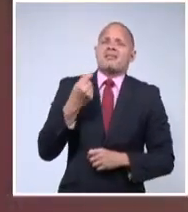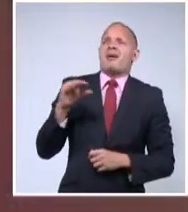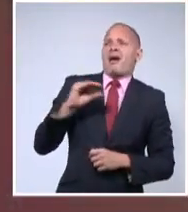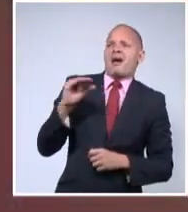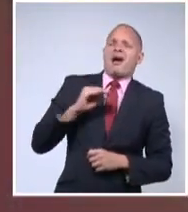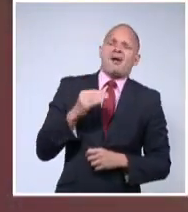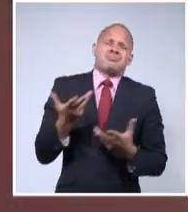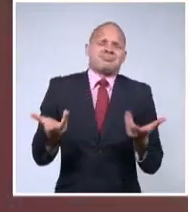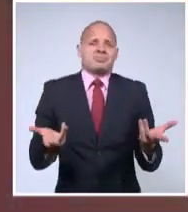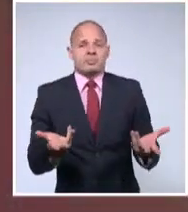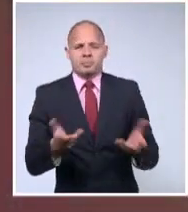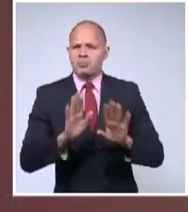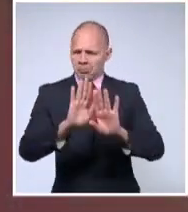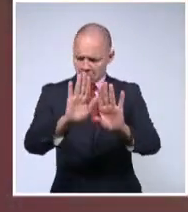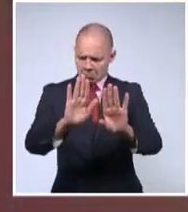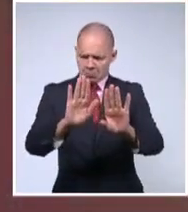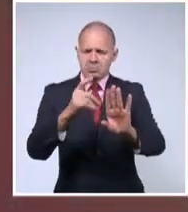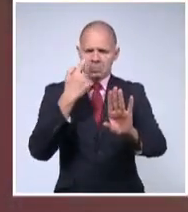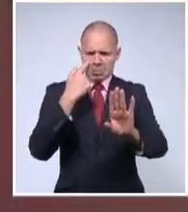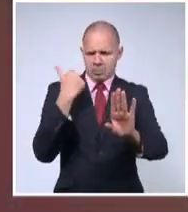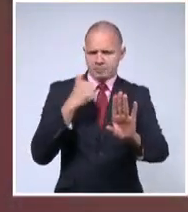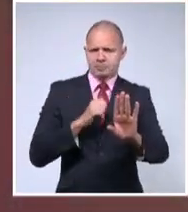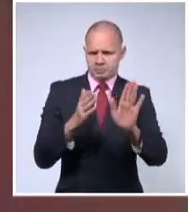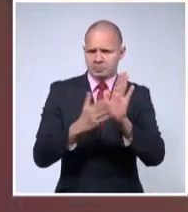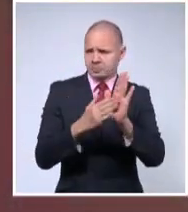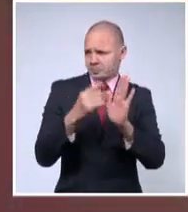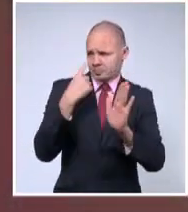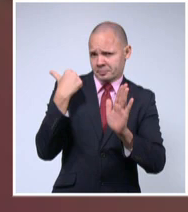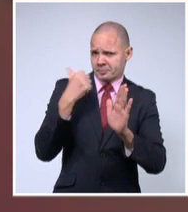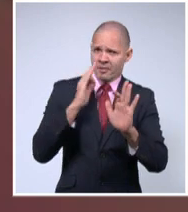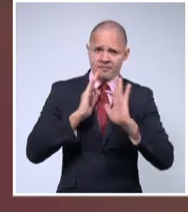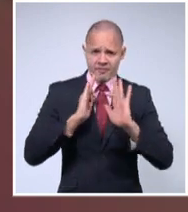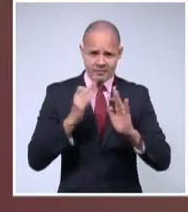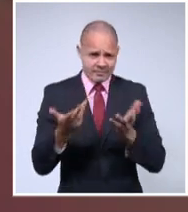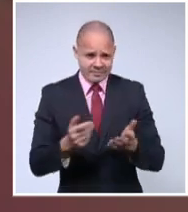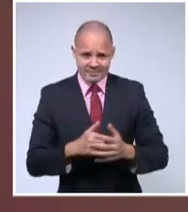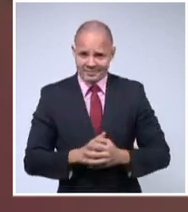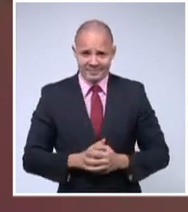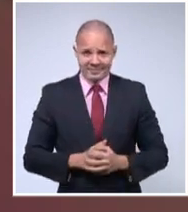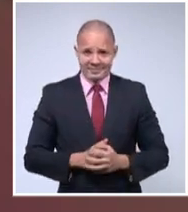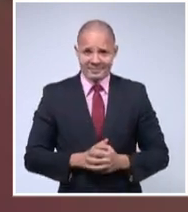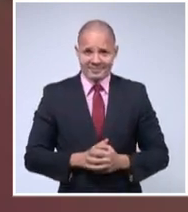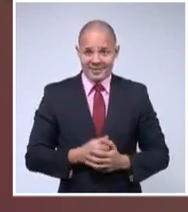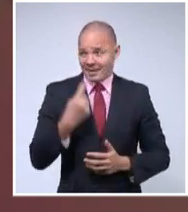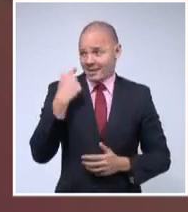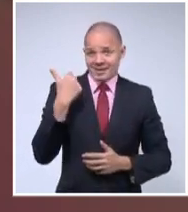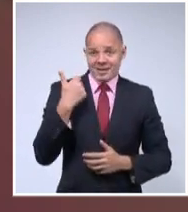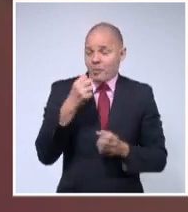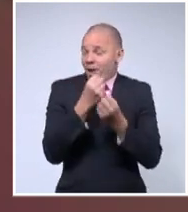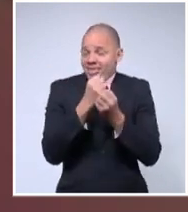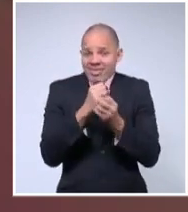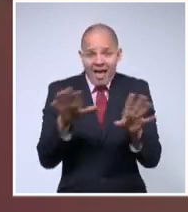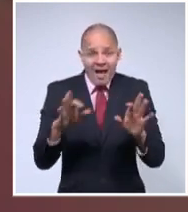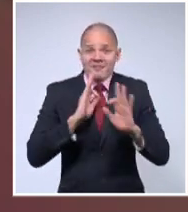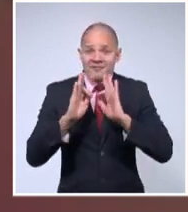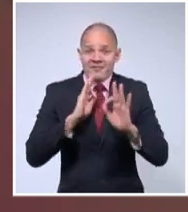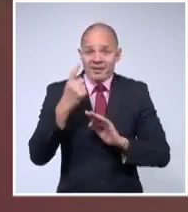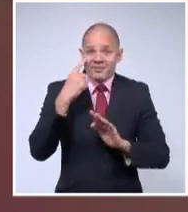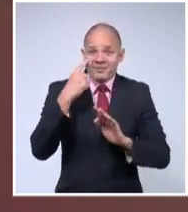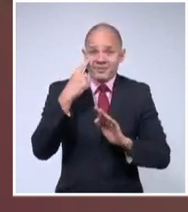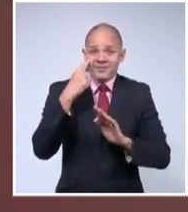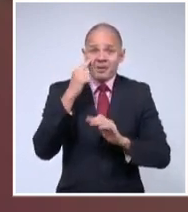vamos a regresar a Facebook. Miren, es verdad. Ahí lo tienen. Esta publicación está en Facebook. Está tachado, así